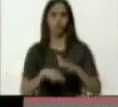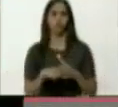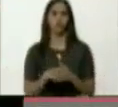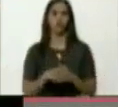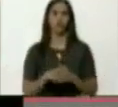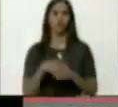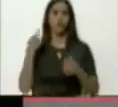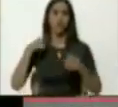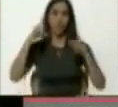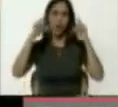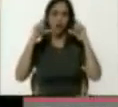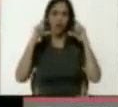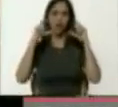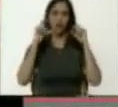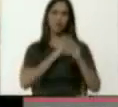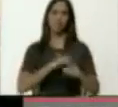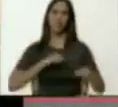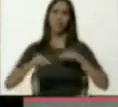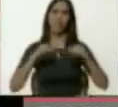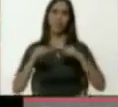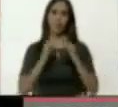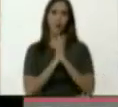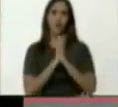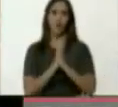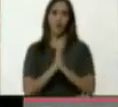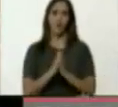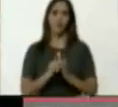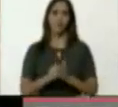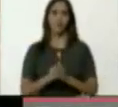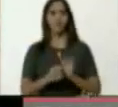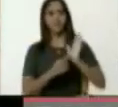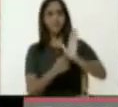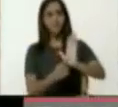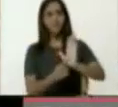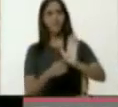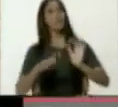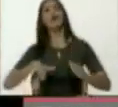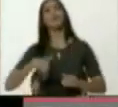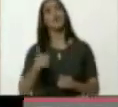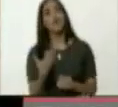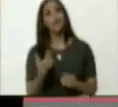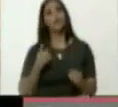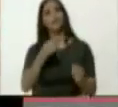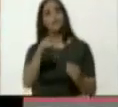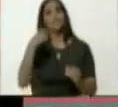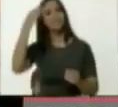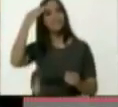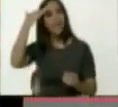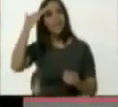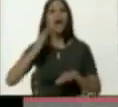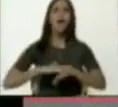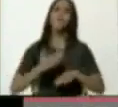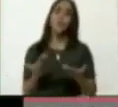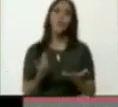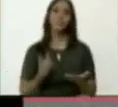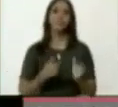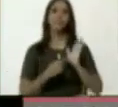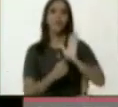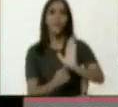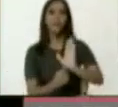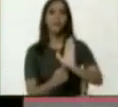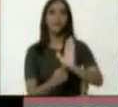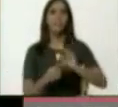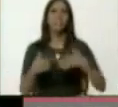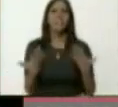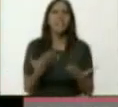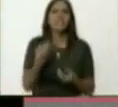Tenemos la foto, señor director, por favor. Pónchela cuando pueda y para que usted sepa por qué se están colocando y quién se